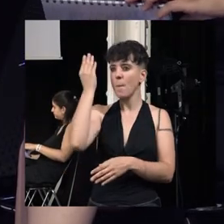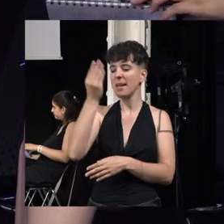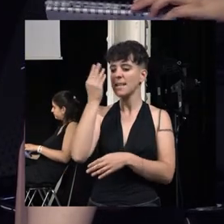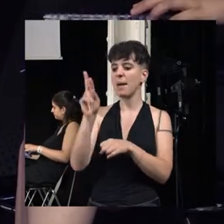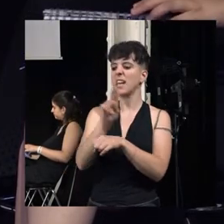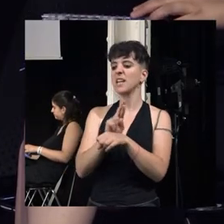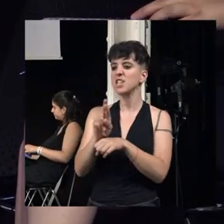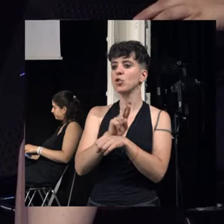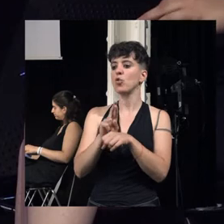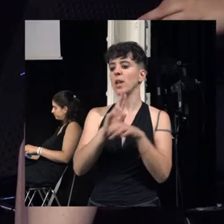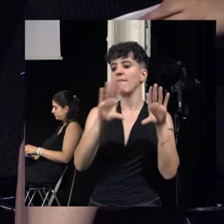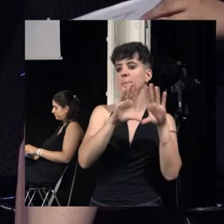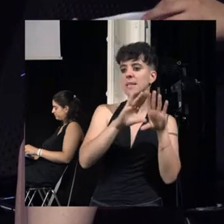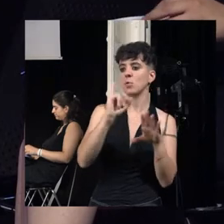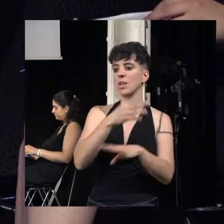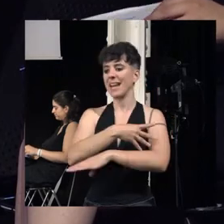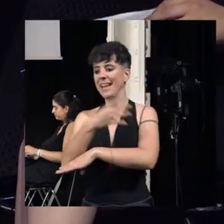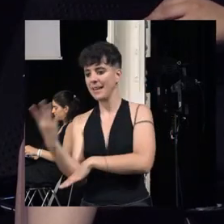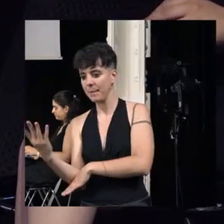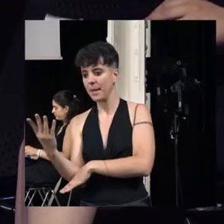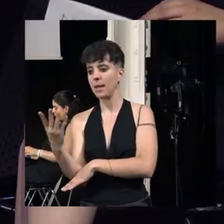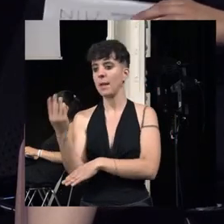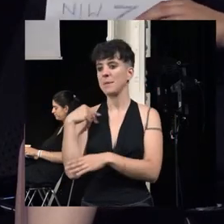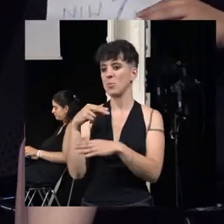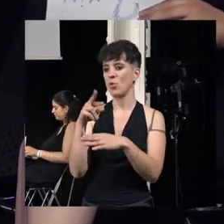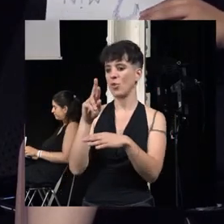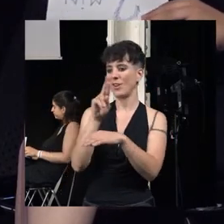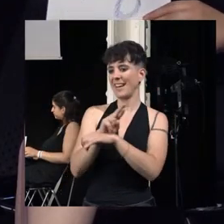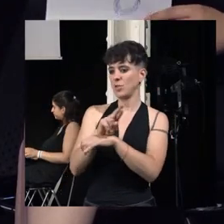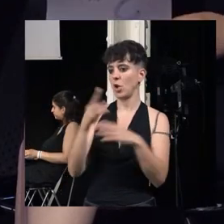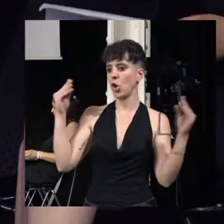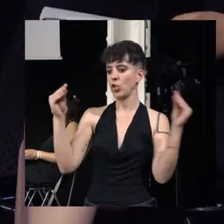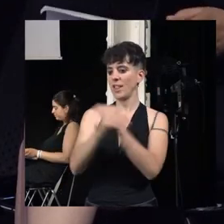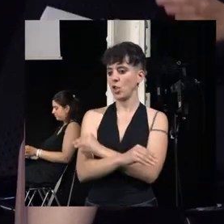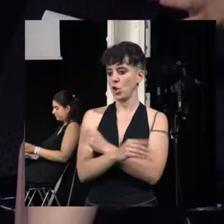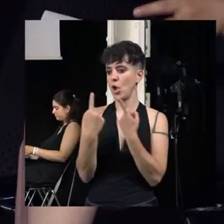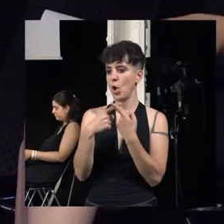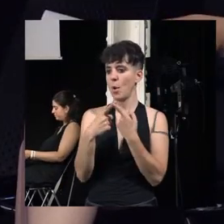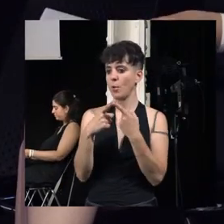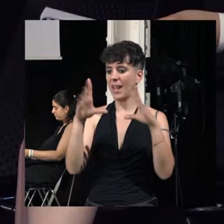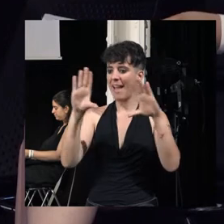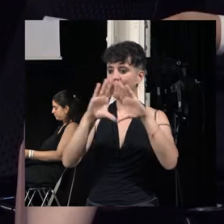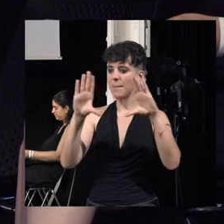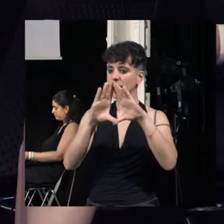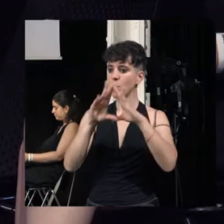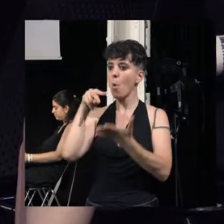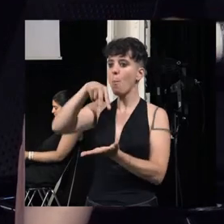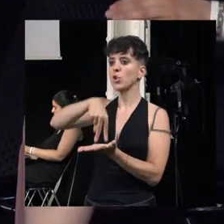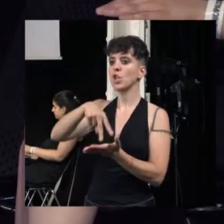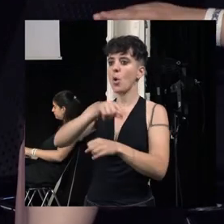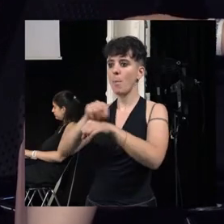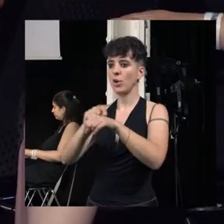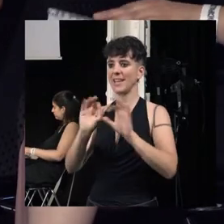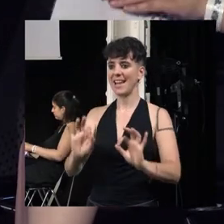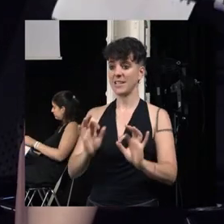La regiduría de feminismos y LGTB también es una contradicción, ¿no? Porque feminismo es una posición política, no